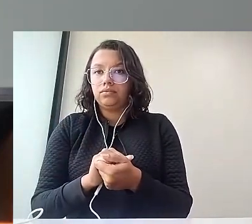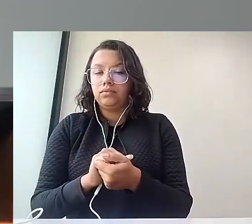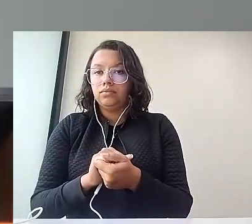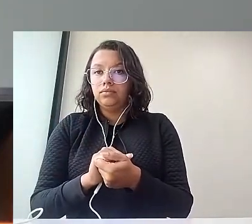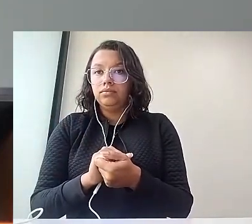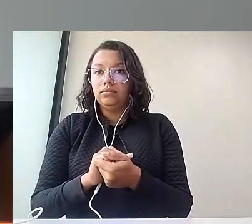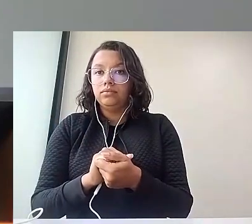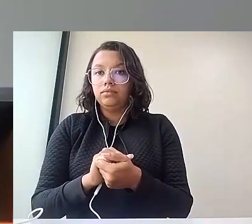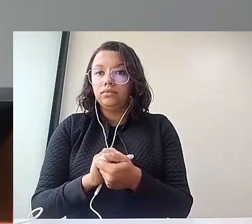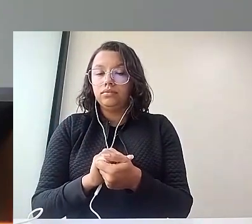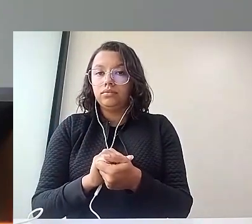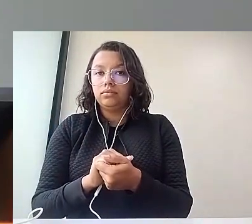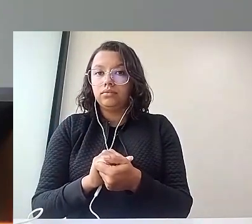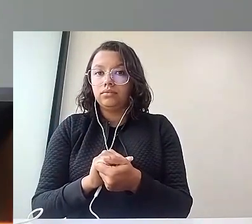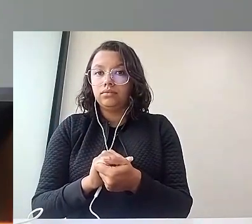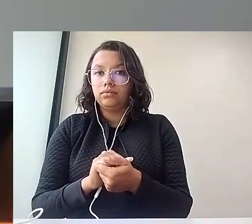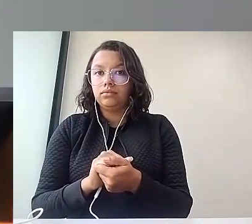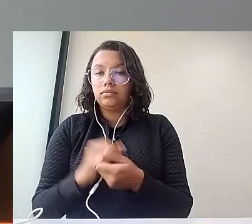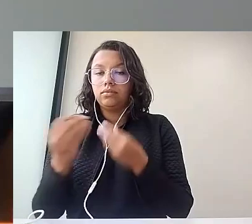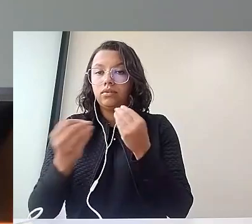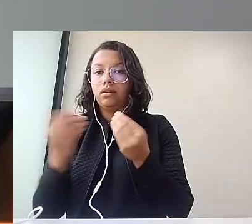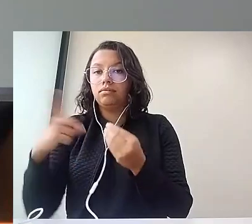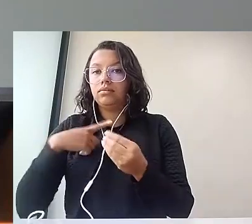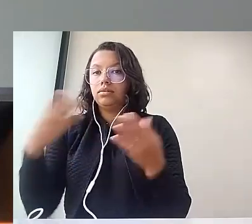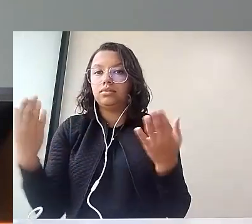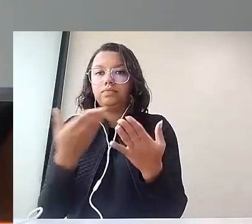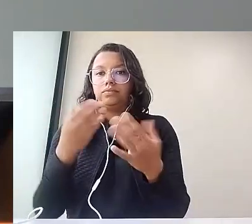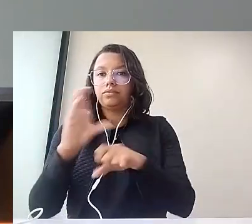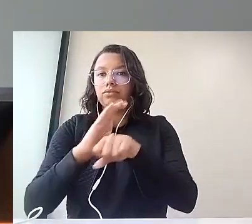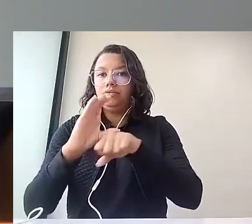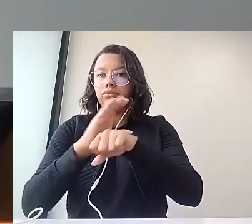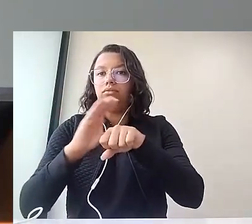contenido de ese constitucionalismo